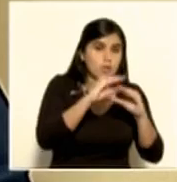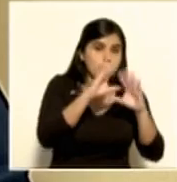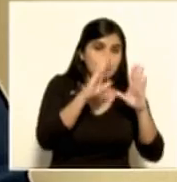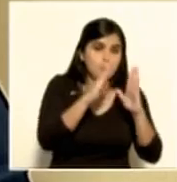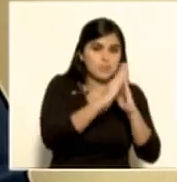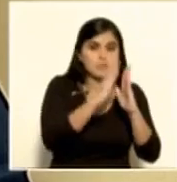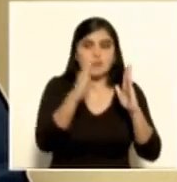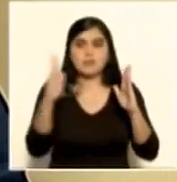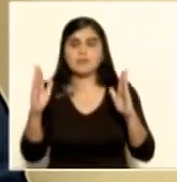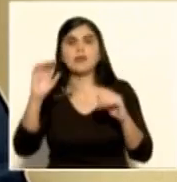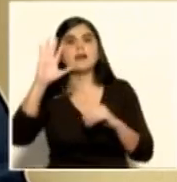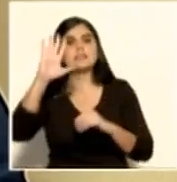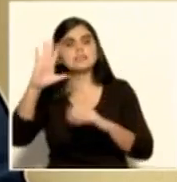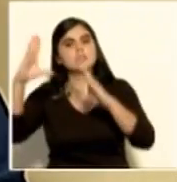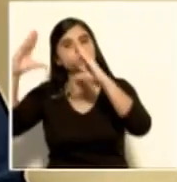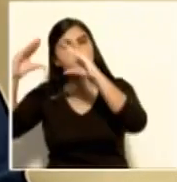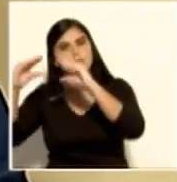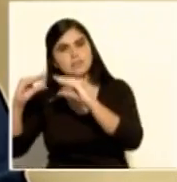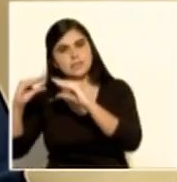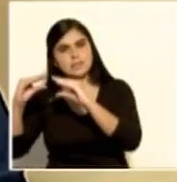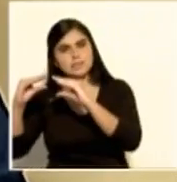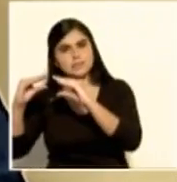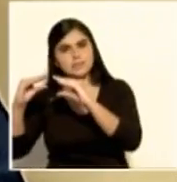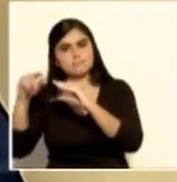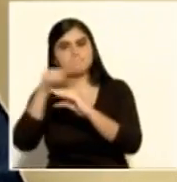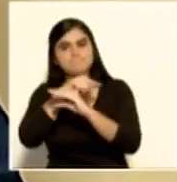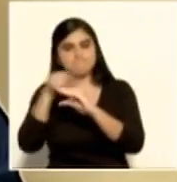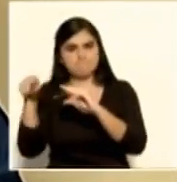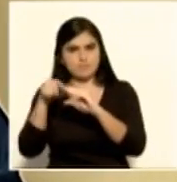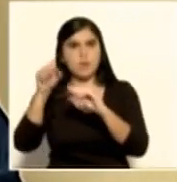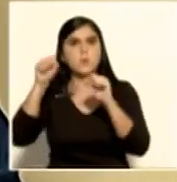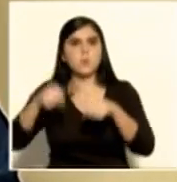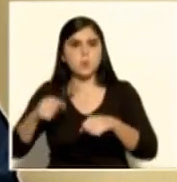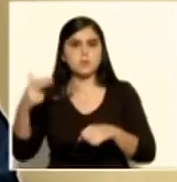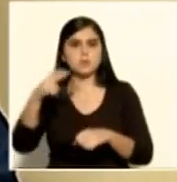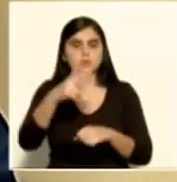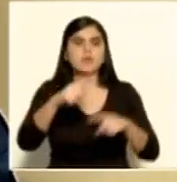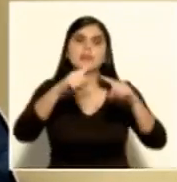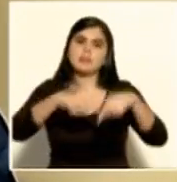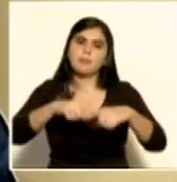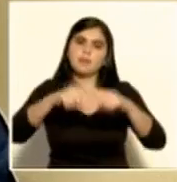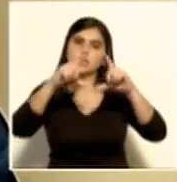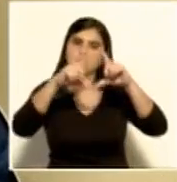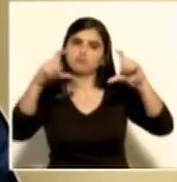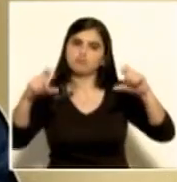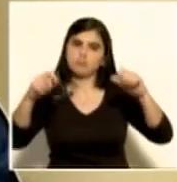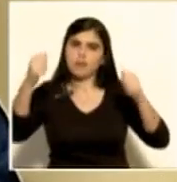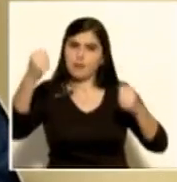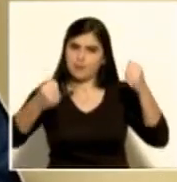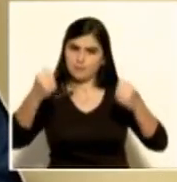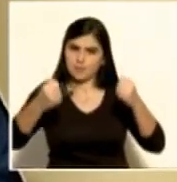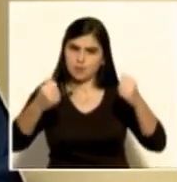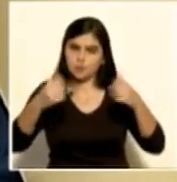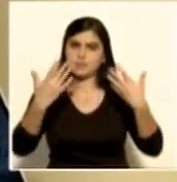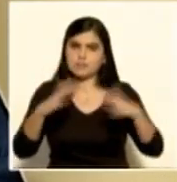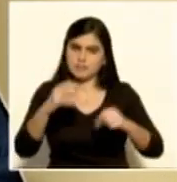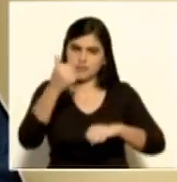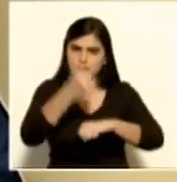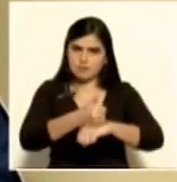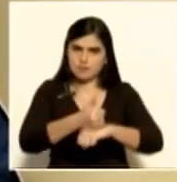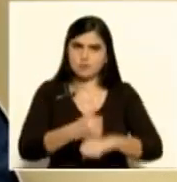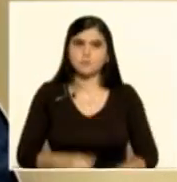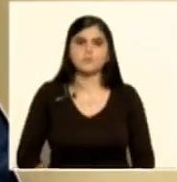mañana y las 5 de la tarde se circula según los números de placa que ya se ha establecido. Voy